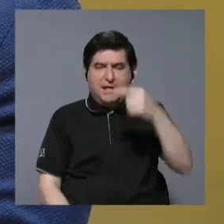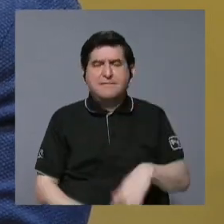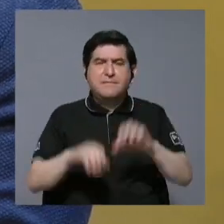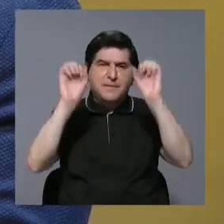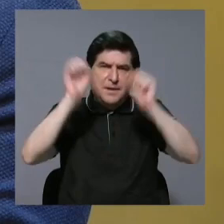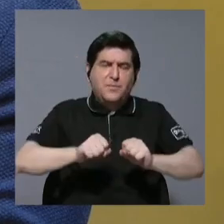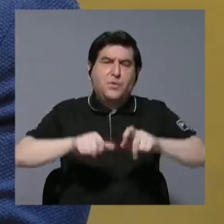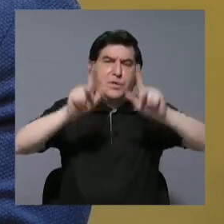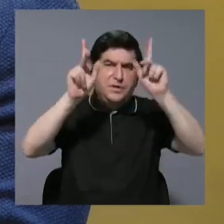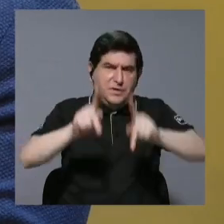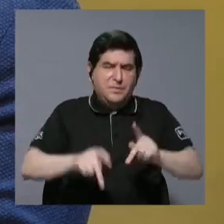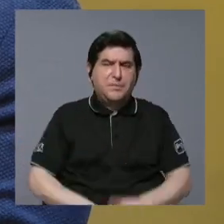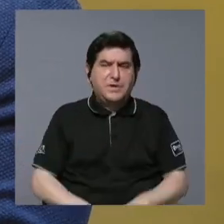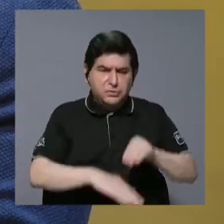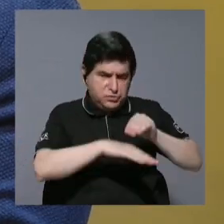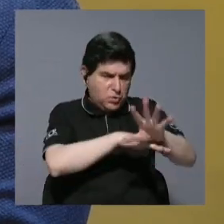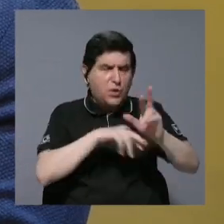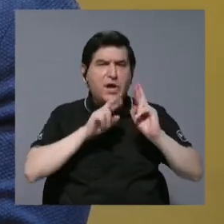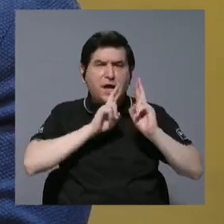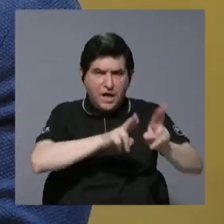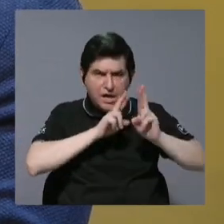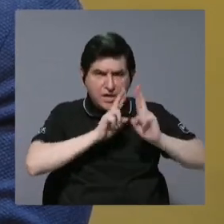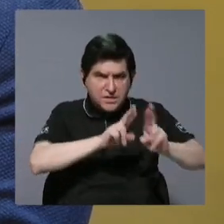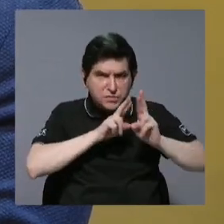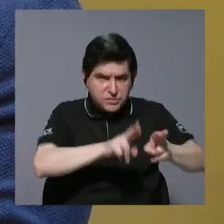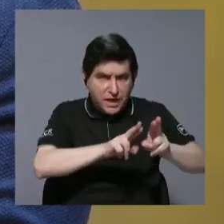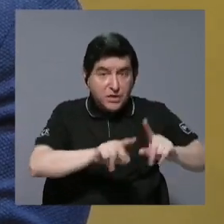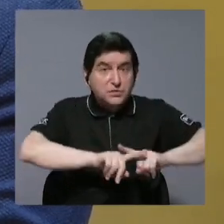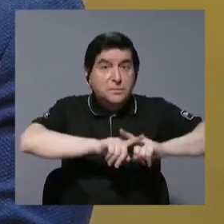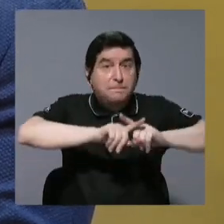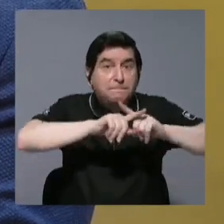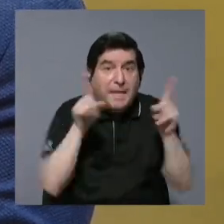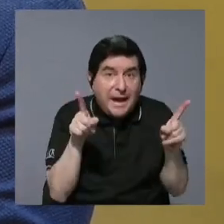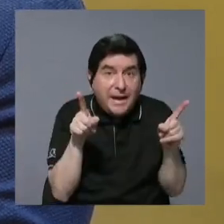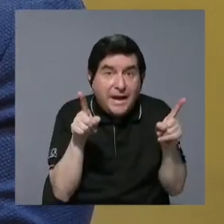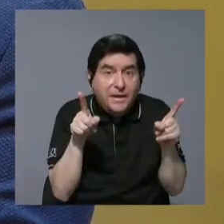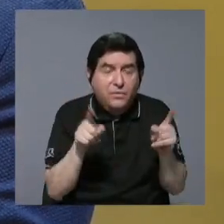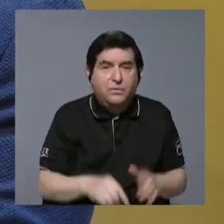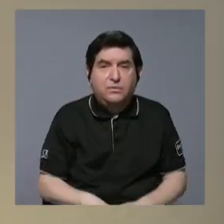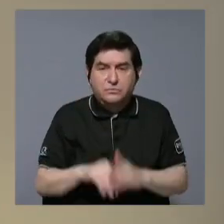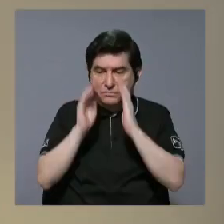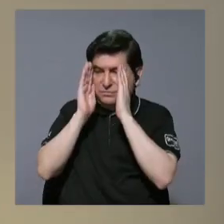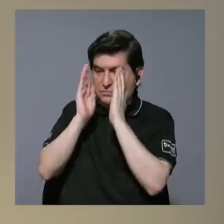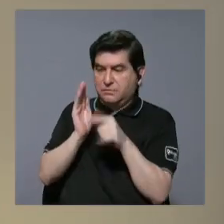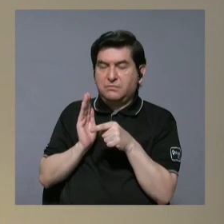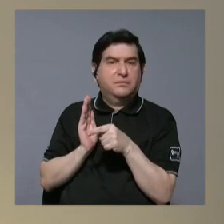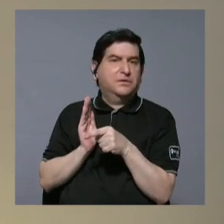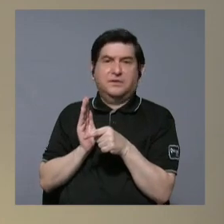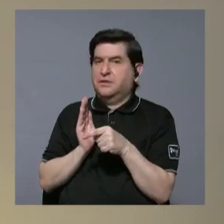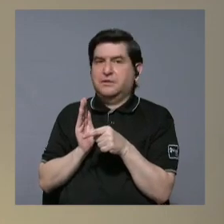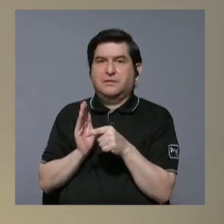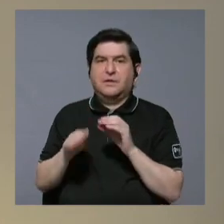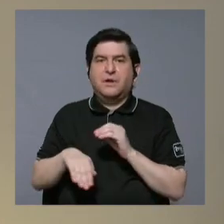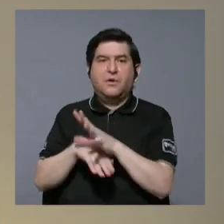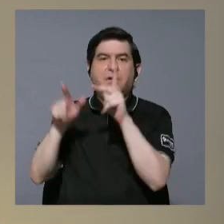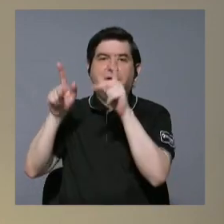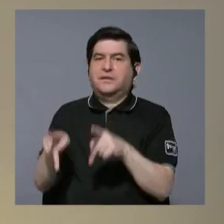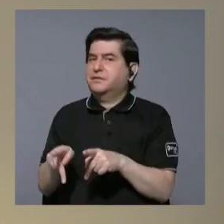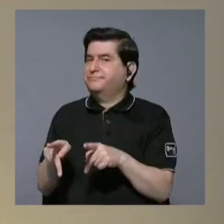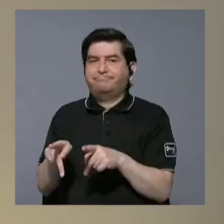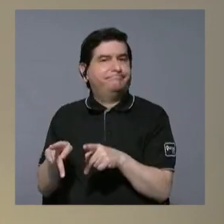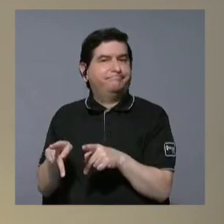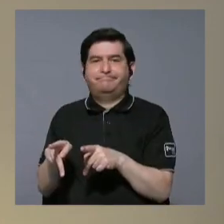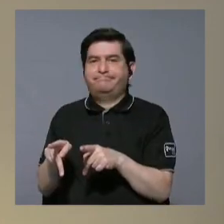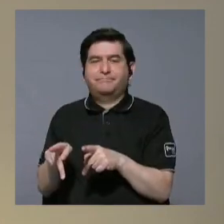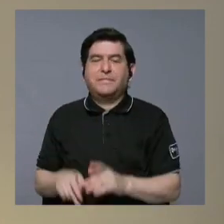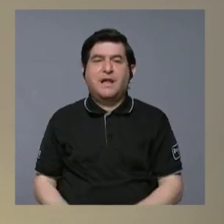ser una persona muy orientada a los resultados, ¿verdad?, pero que descuida la orientación a las personas. Entonces,